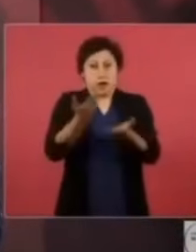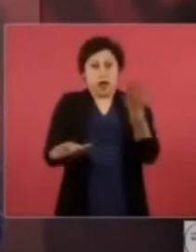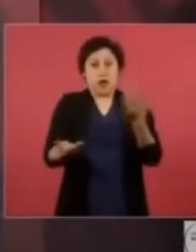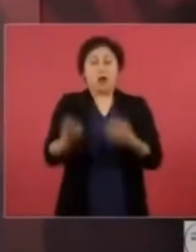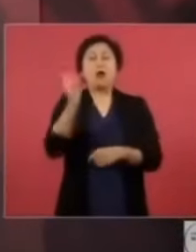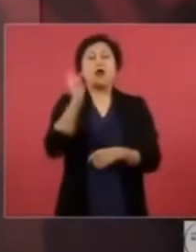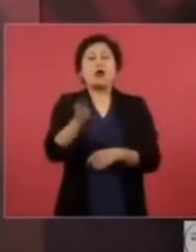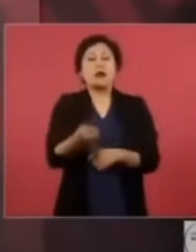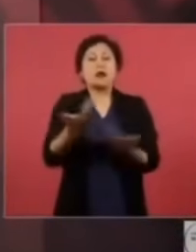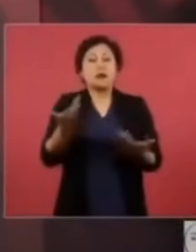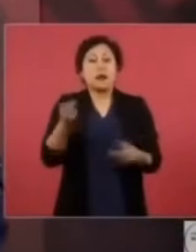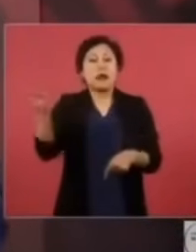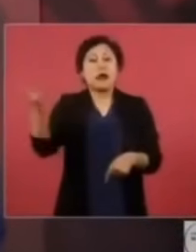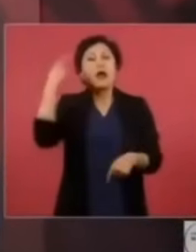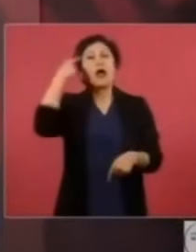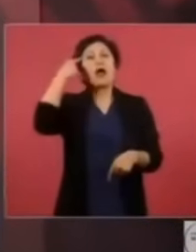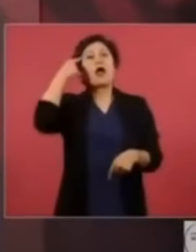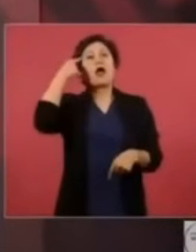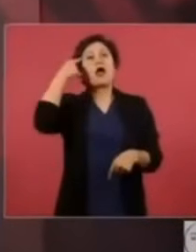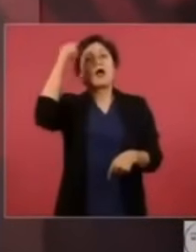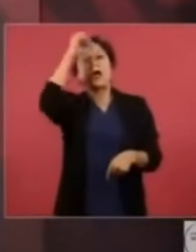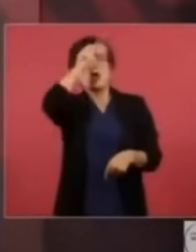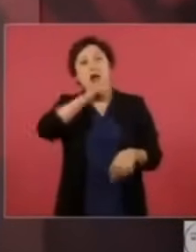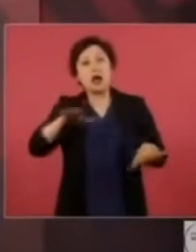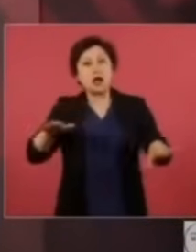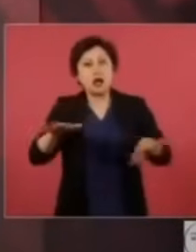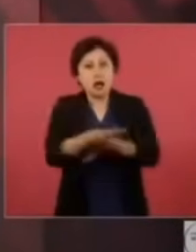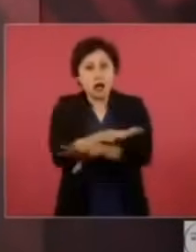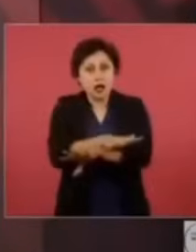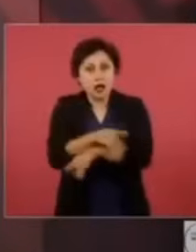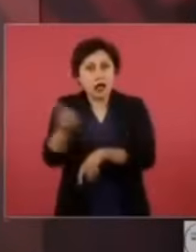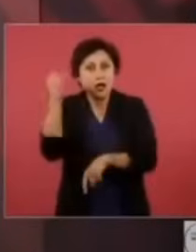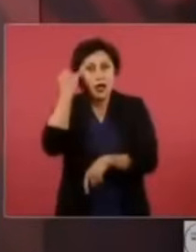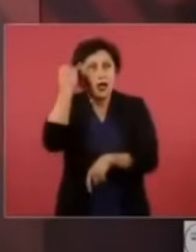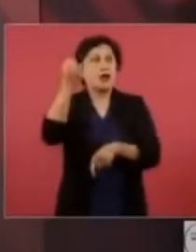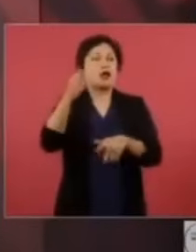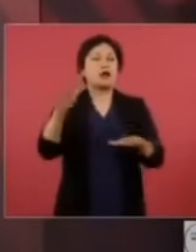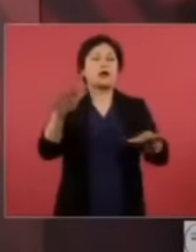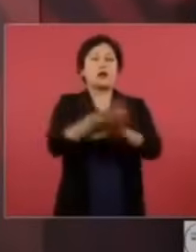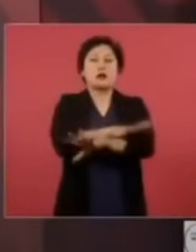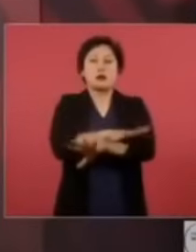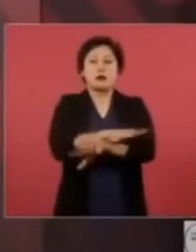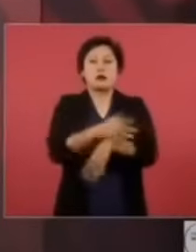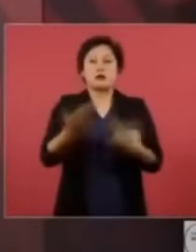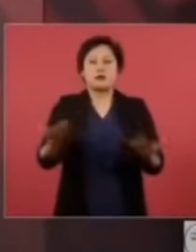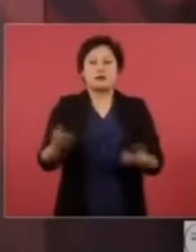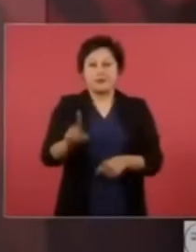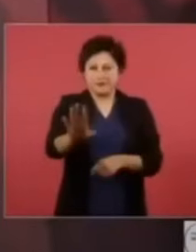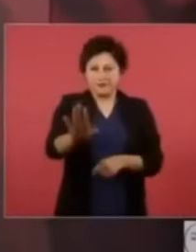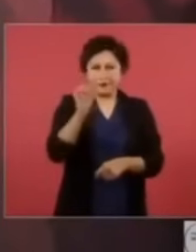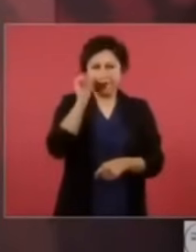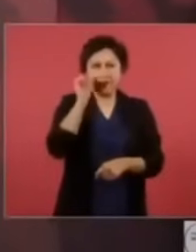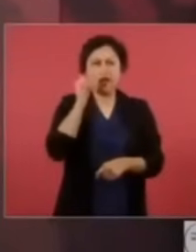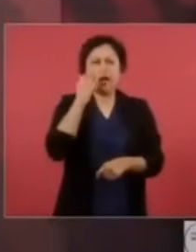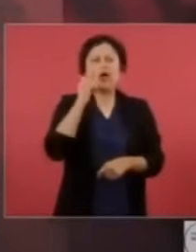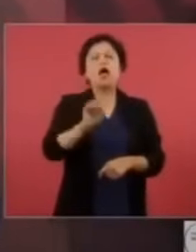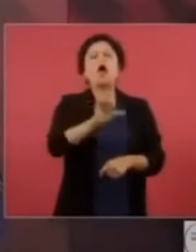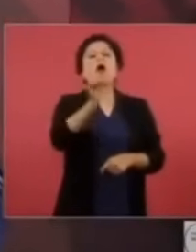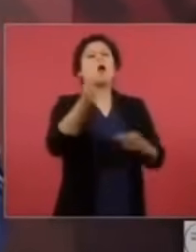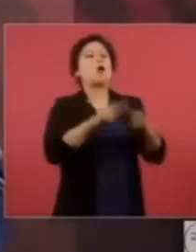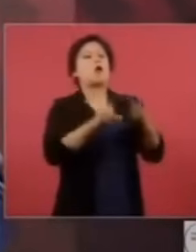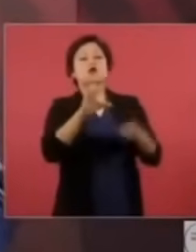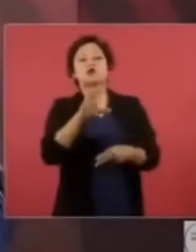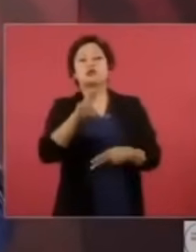todavía se veían y se seguirán viendo afectados por el poder judicial que son la clase Obrera la clase de